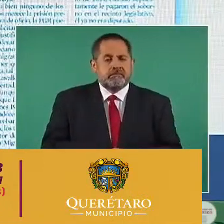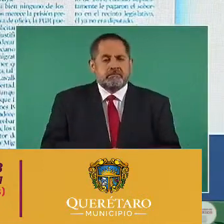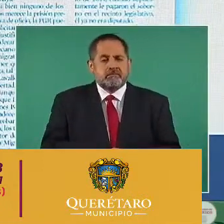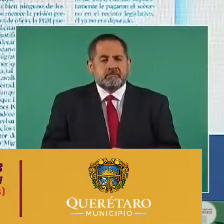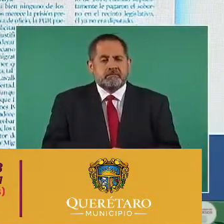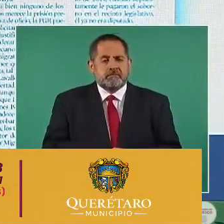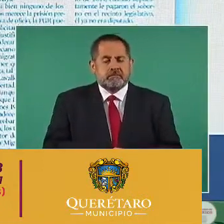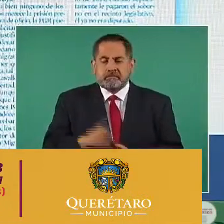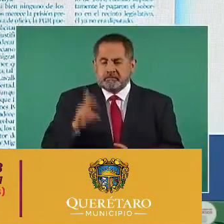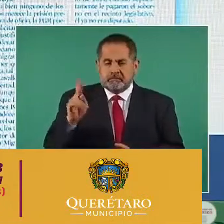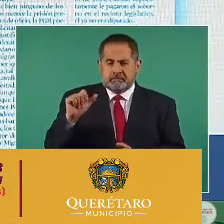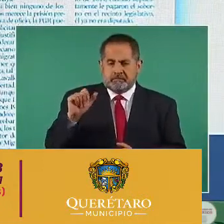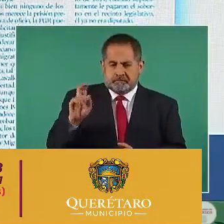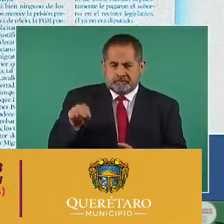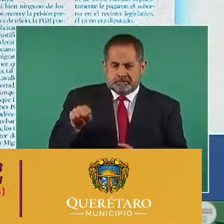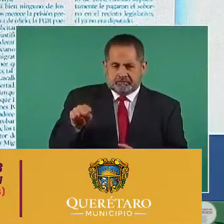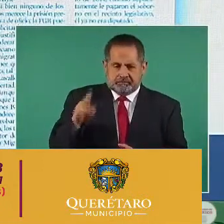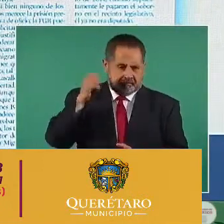era el PAN.